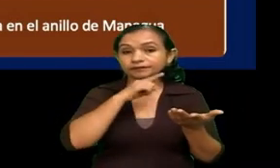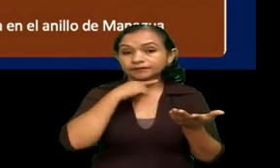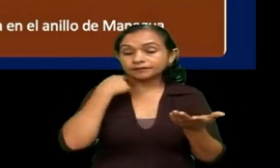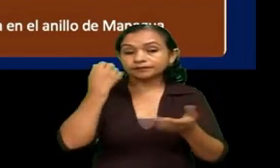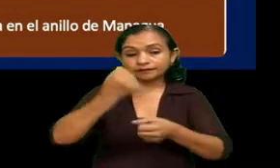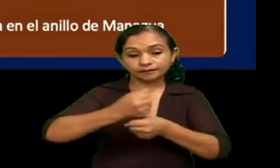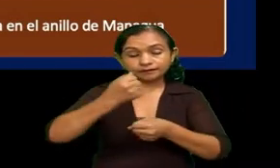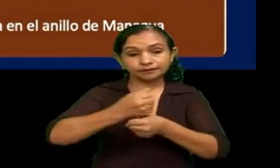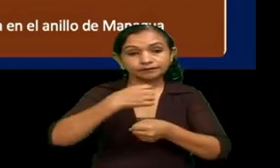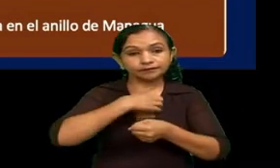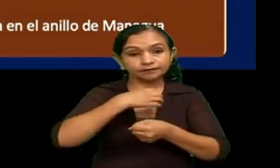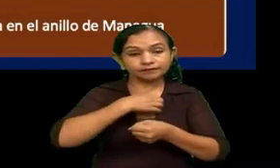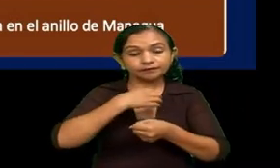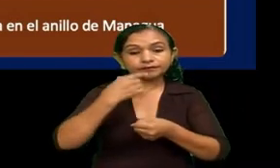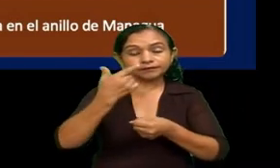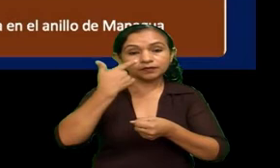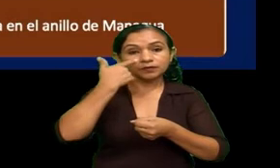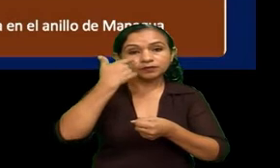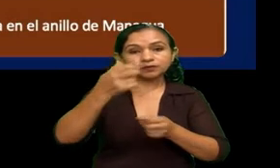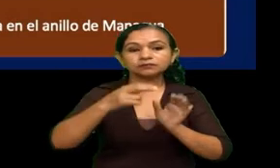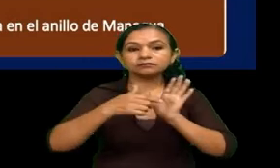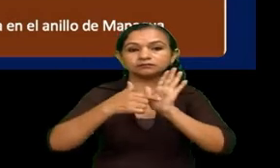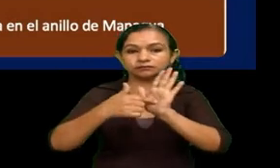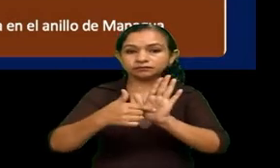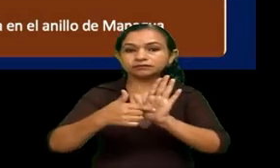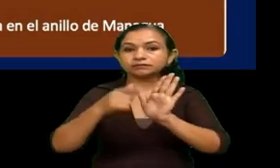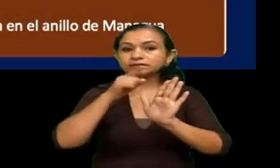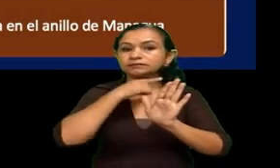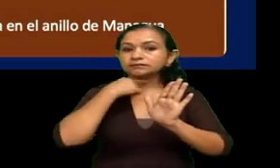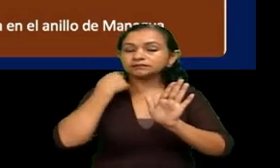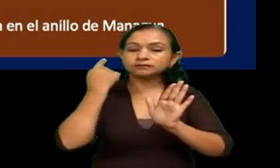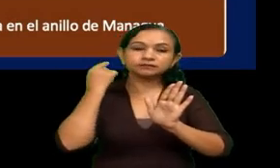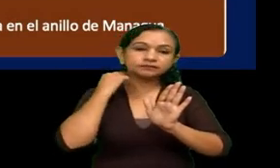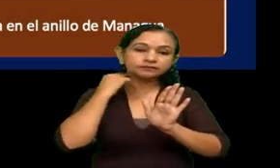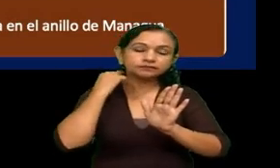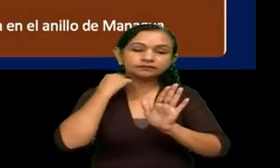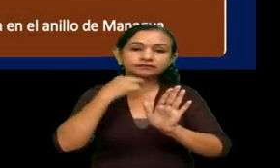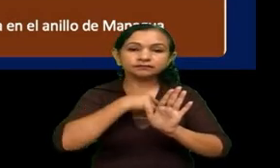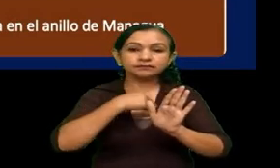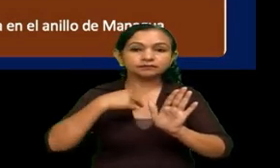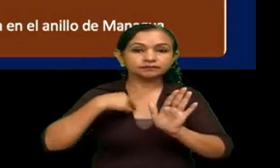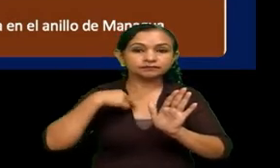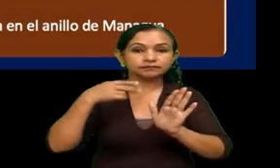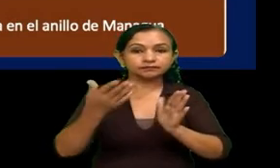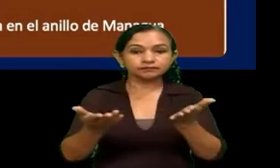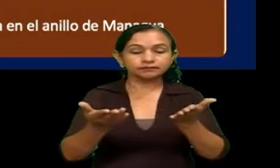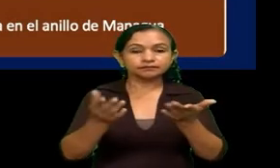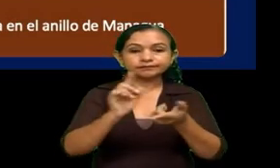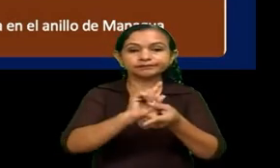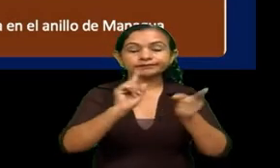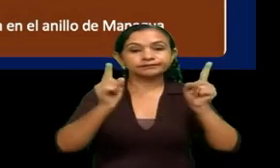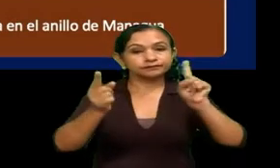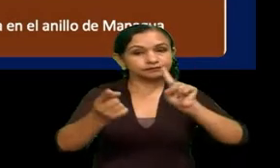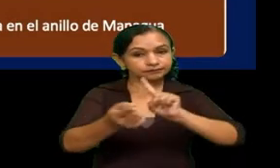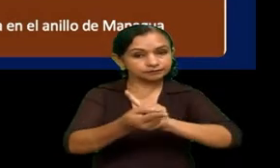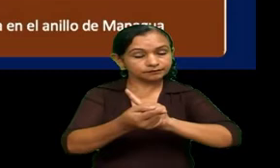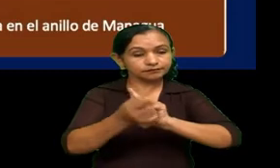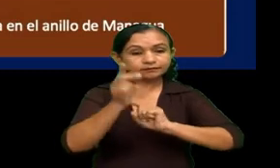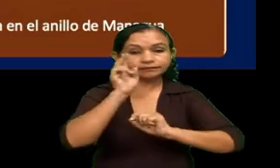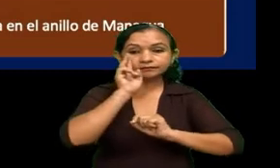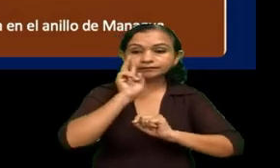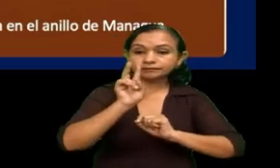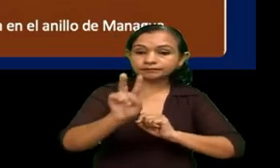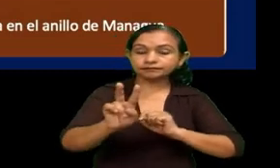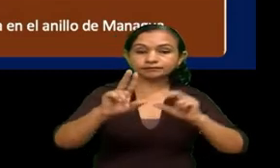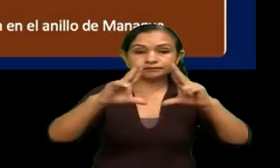tarea. Entonces, es un reconocimiento, ¿verdad?, que siempre hacen. El cambio de ver a